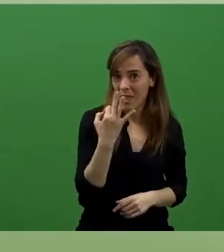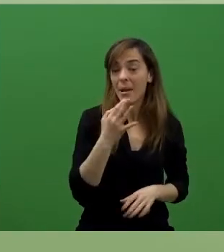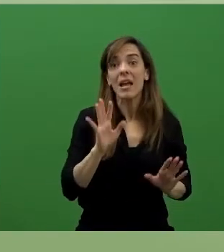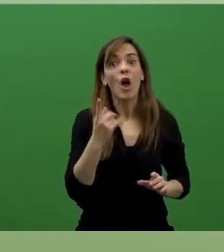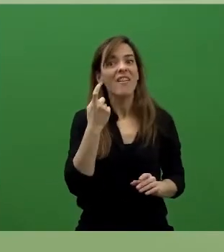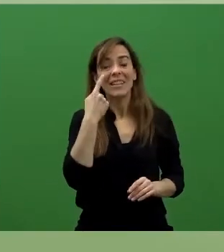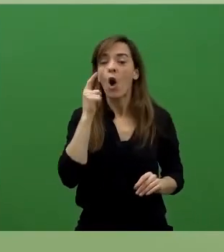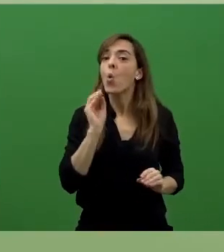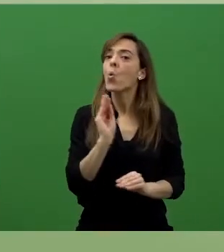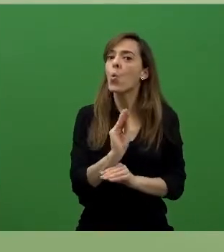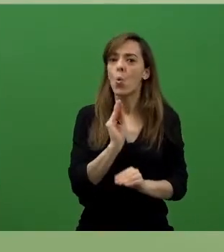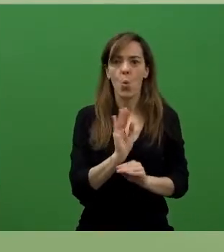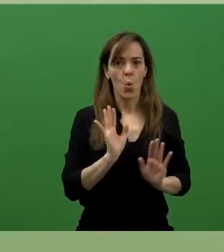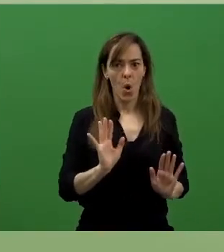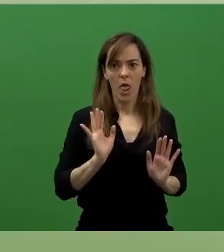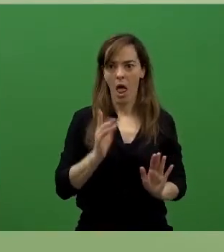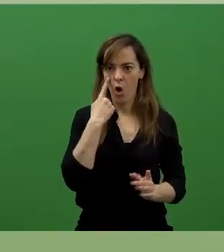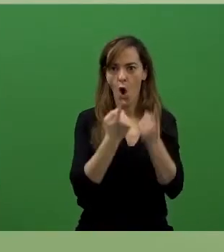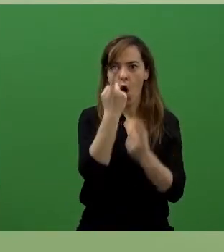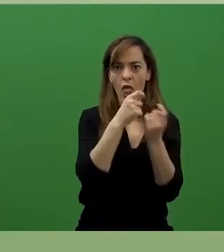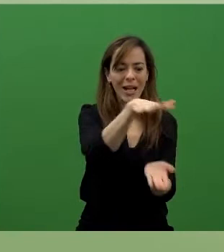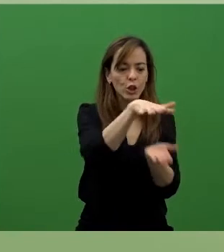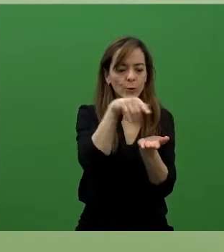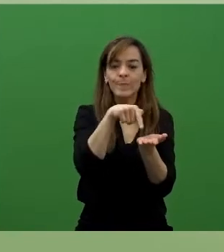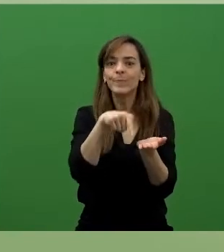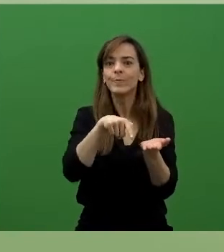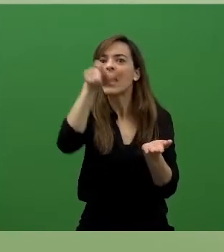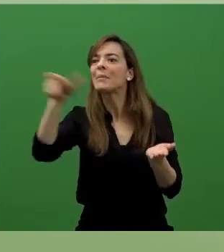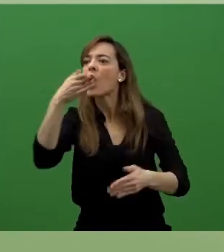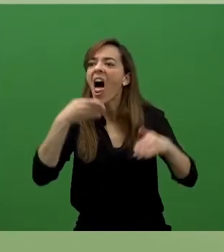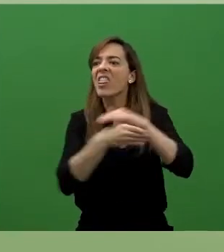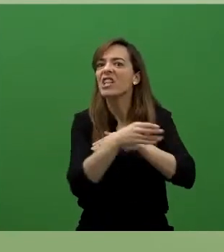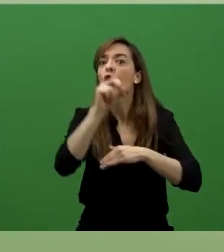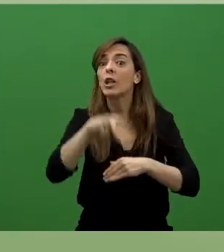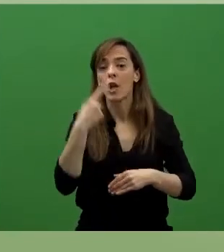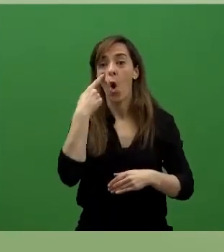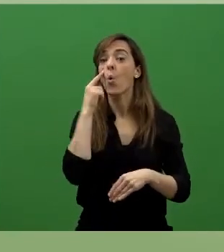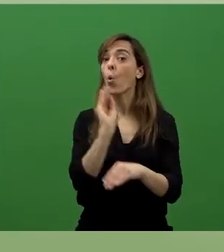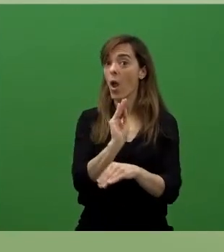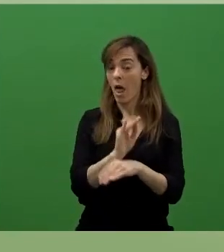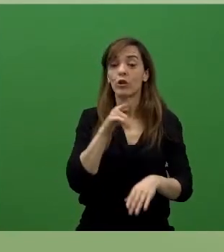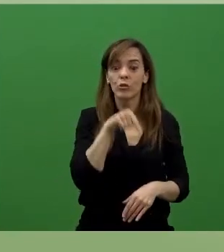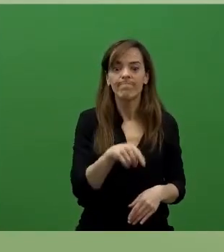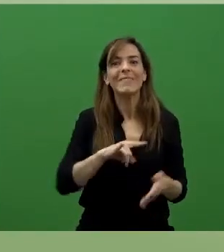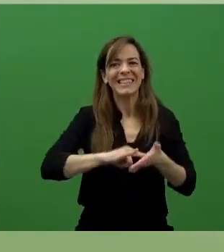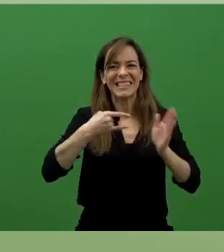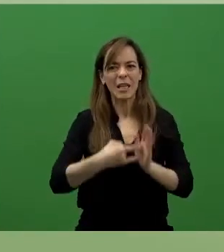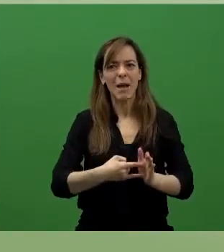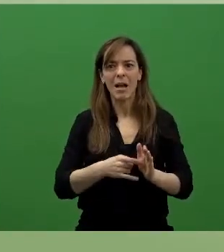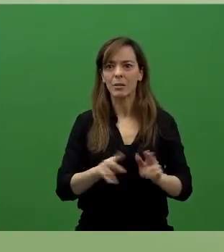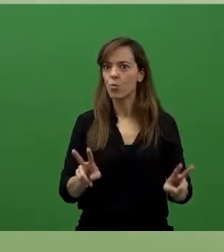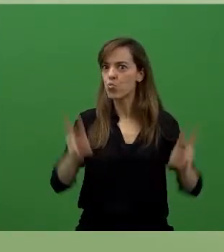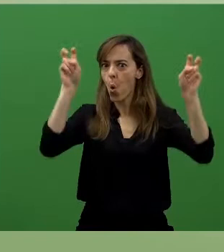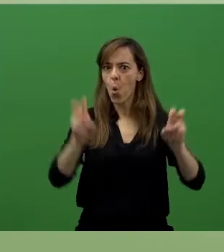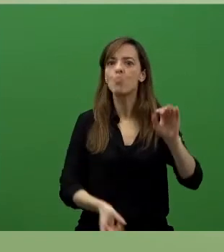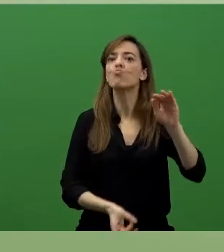muy cuidadosos con lo que hacemos con estos datos y quién accede a estos datos, con lo cual necesitamos sistemas punteros y robustos